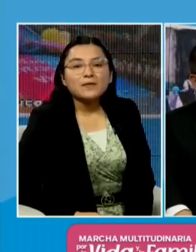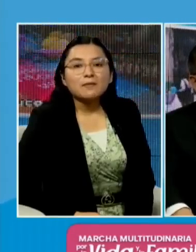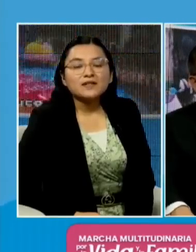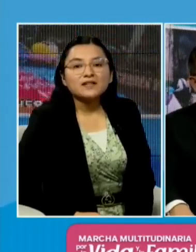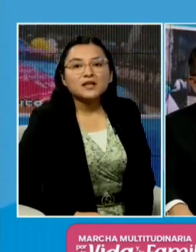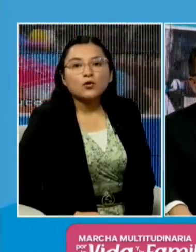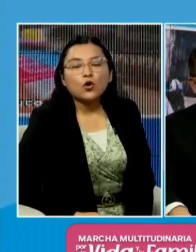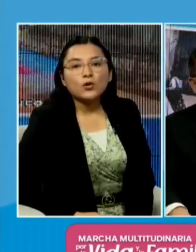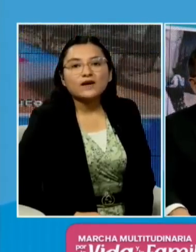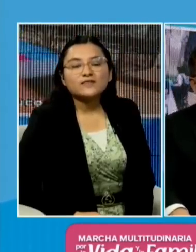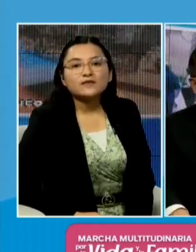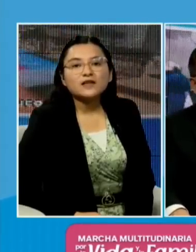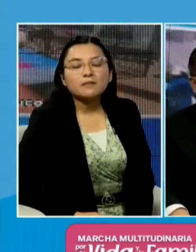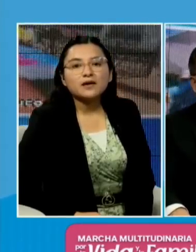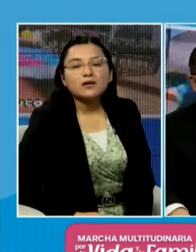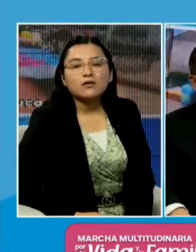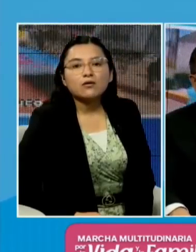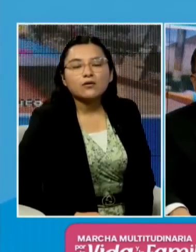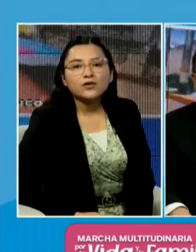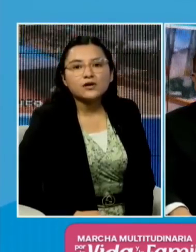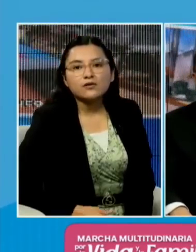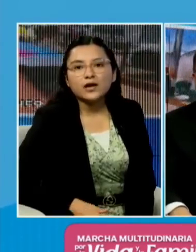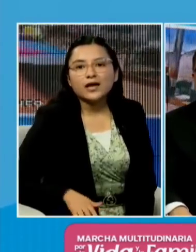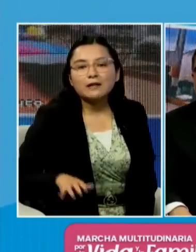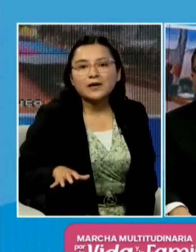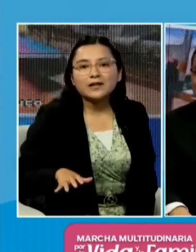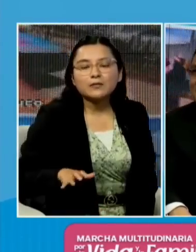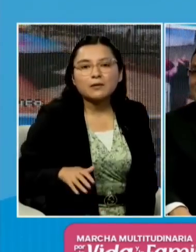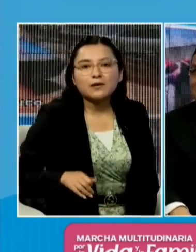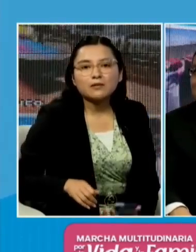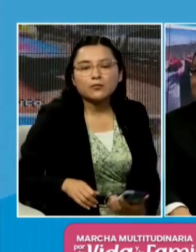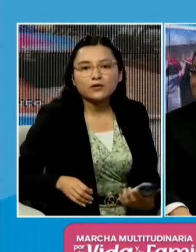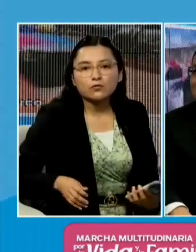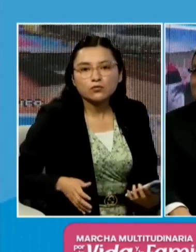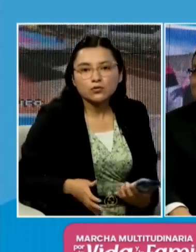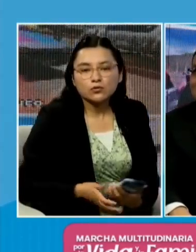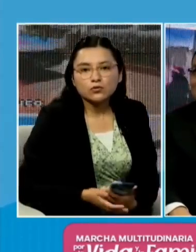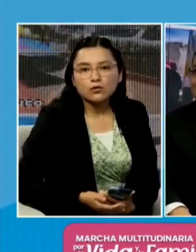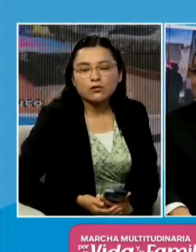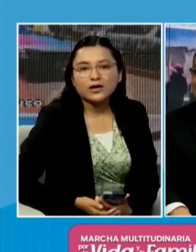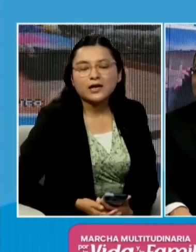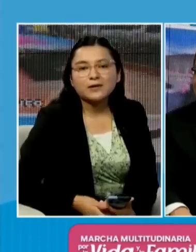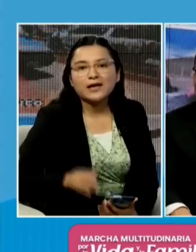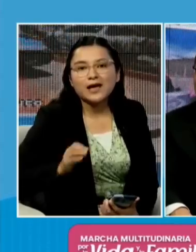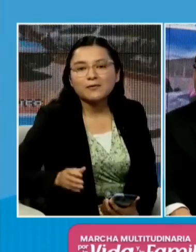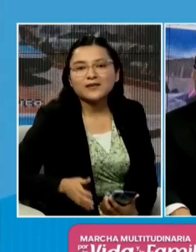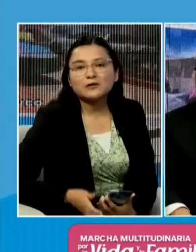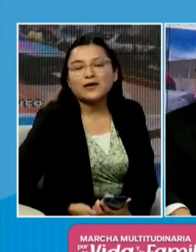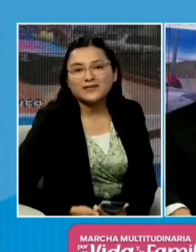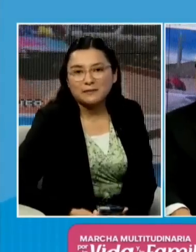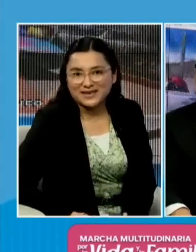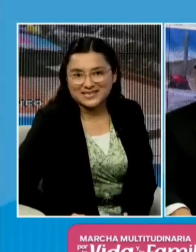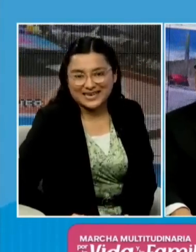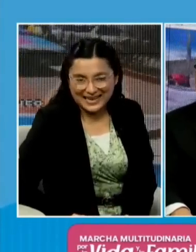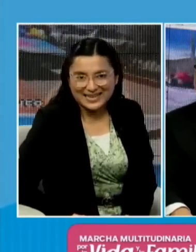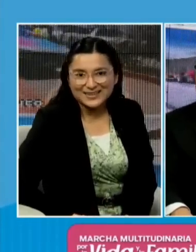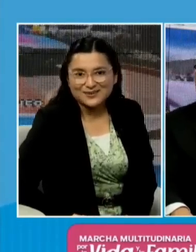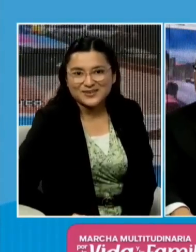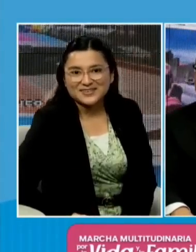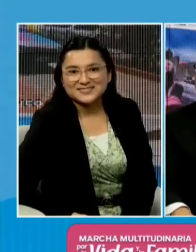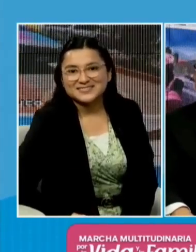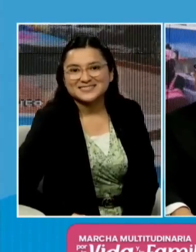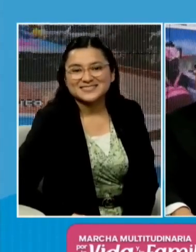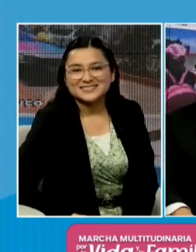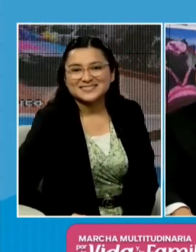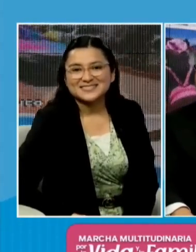Y rápidamente tenemos comunicación también con Roger Roque. Él viene también, pues, junto con todos los que ya vienen encabezando esta marcha. Adelante,